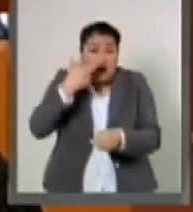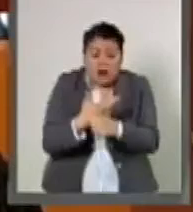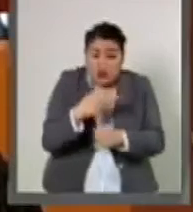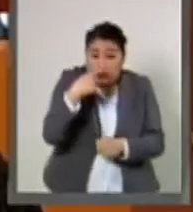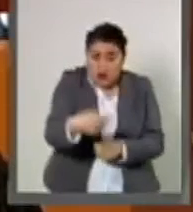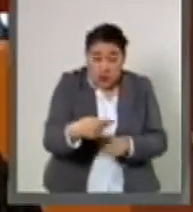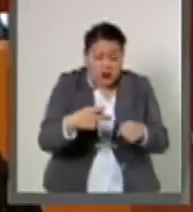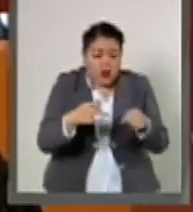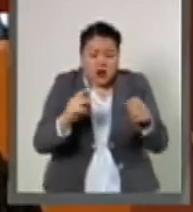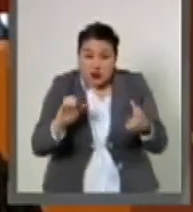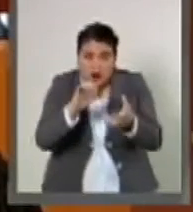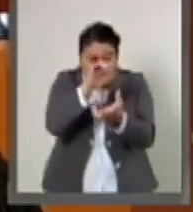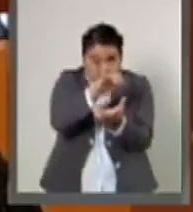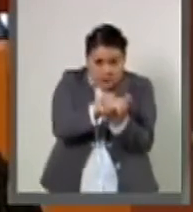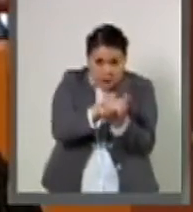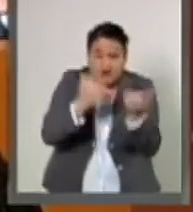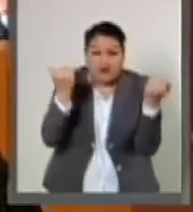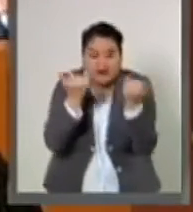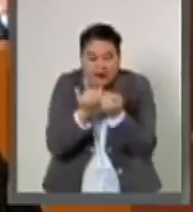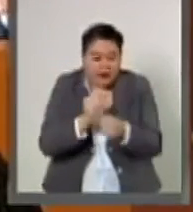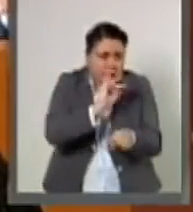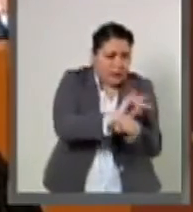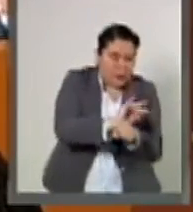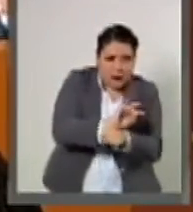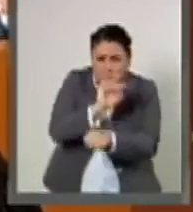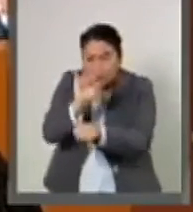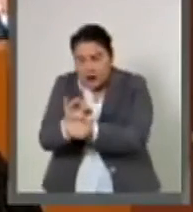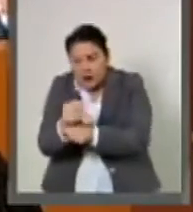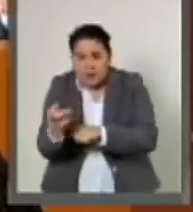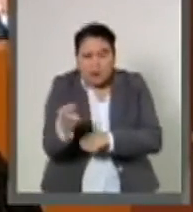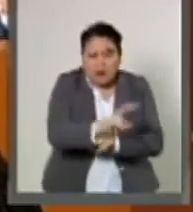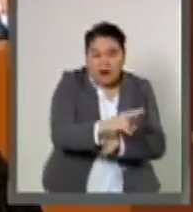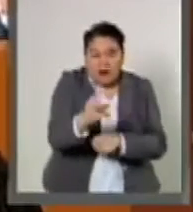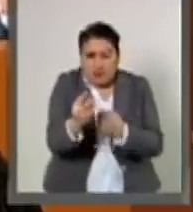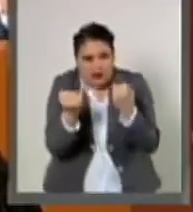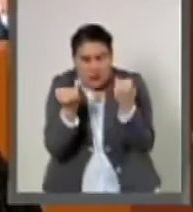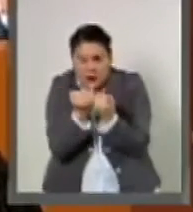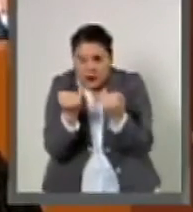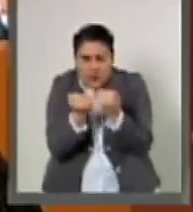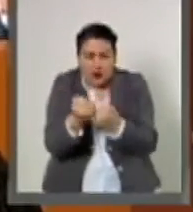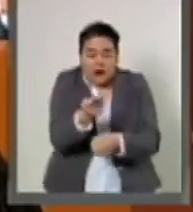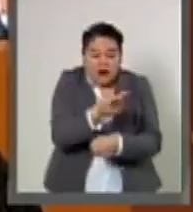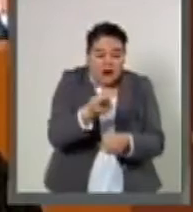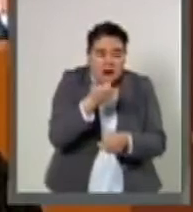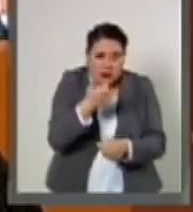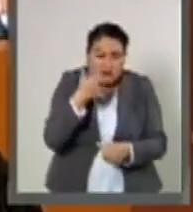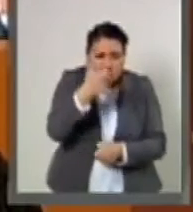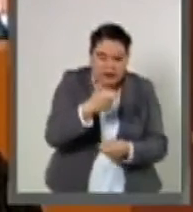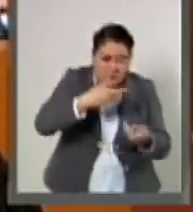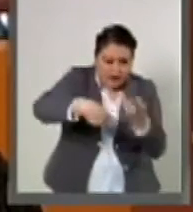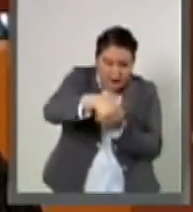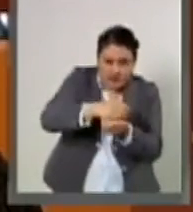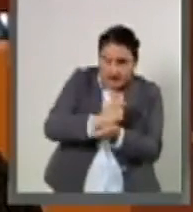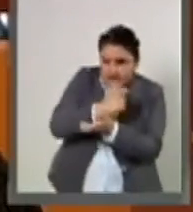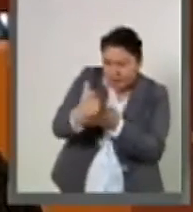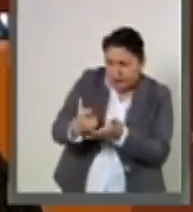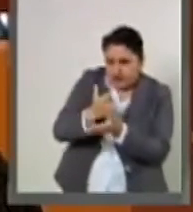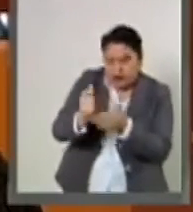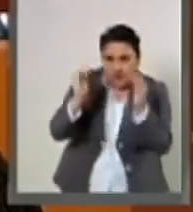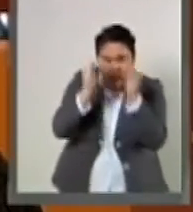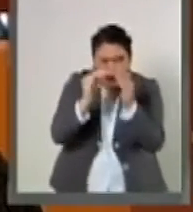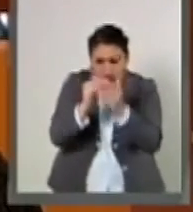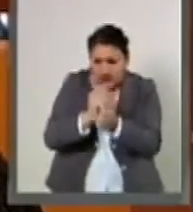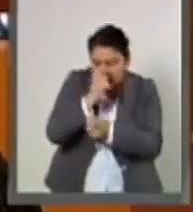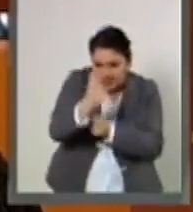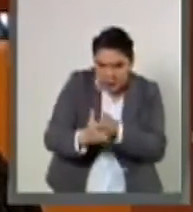los fines del matrimonio y a socorrerse mutuamente y contribuir económicamente al sostenimiento del hogar, a